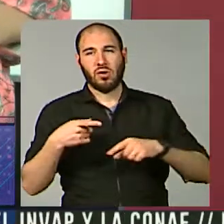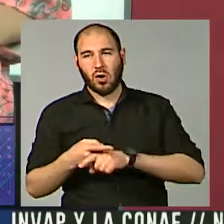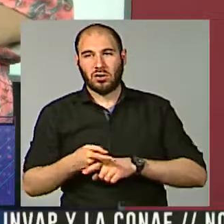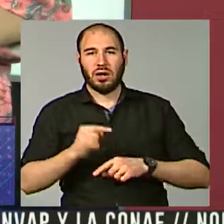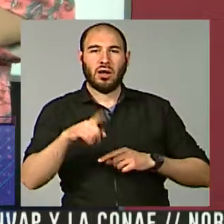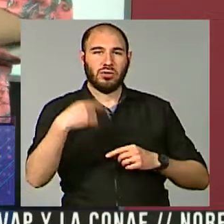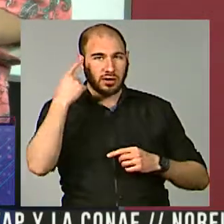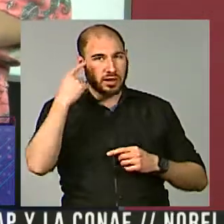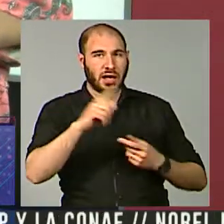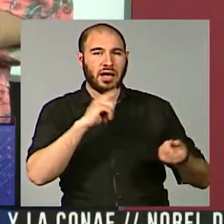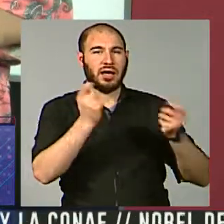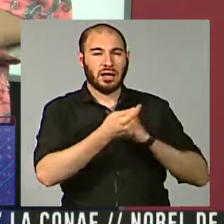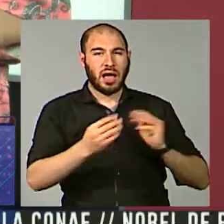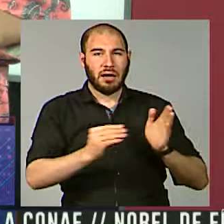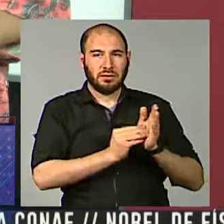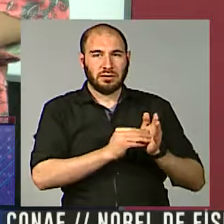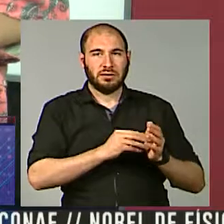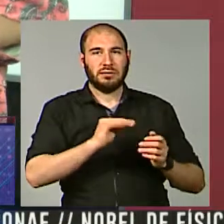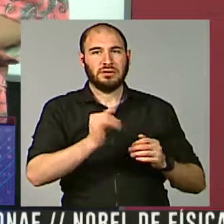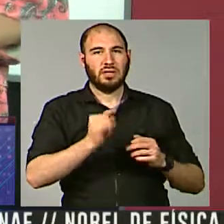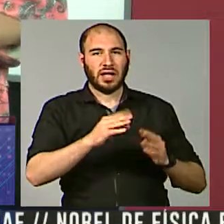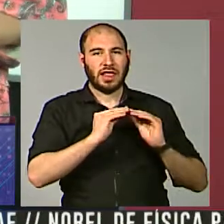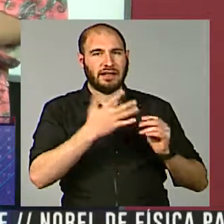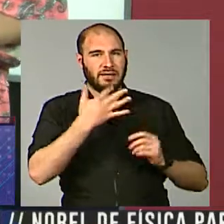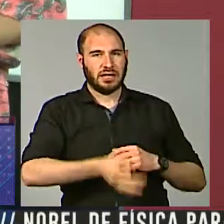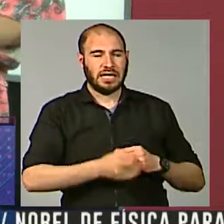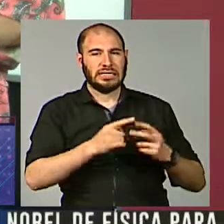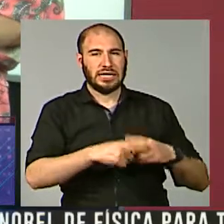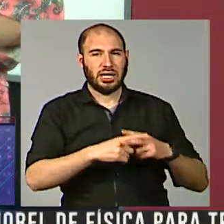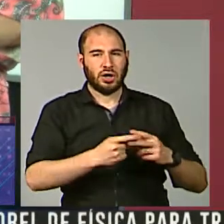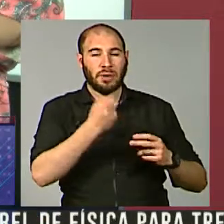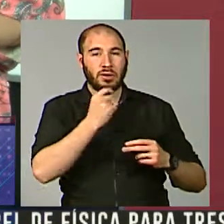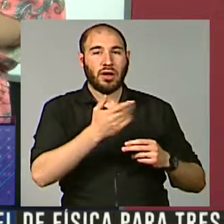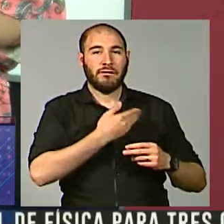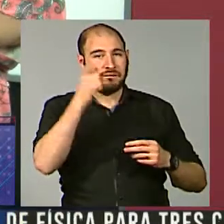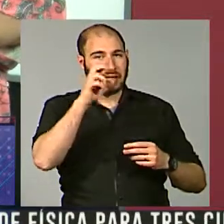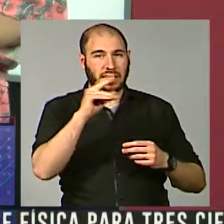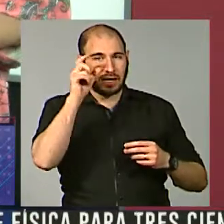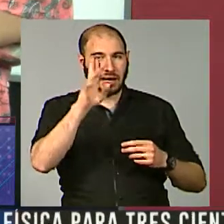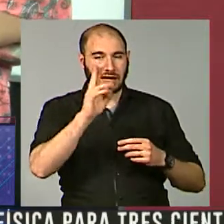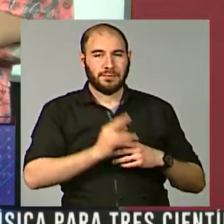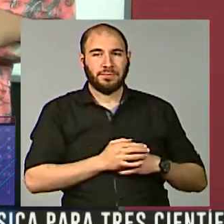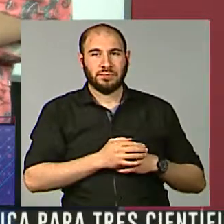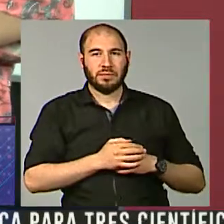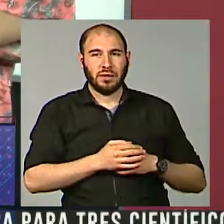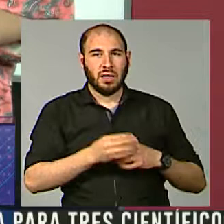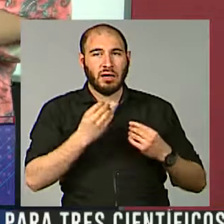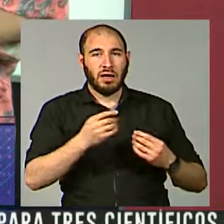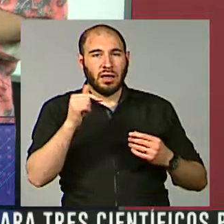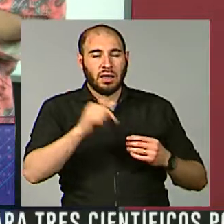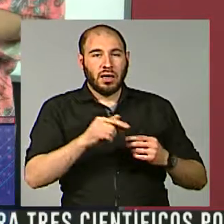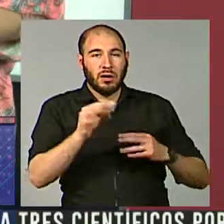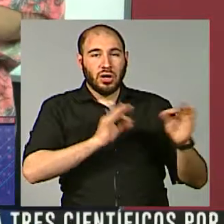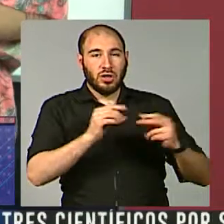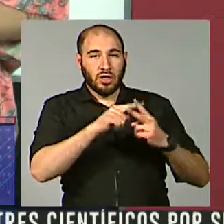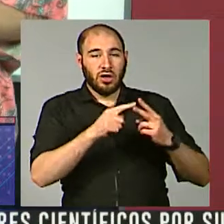otros considerando de que las modificaciones se tienen que dar en un debate serio y técnico, como es el caso de Ferrer, y que lo propio es que ya se están estas dos